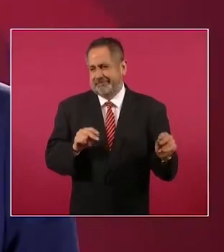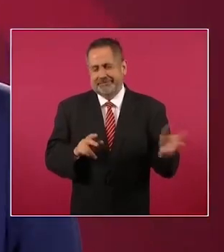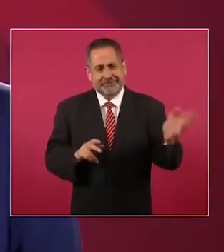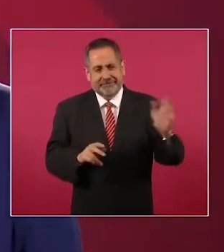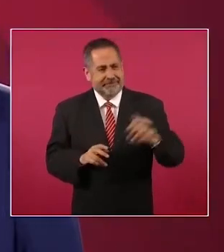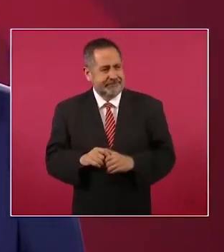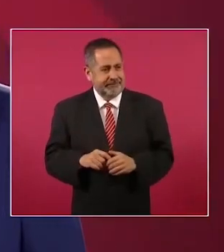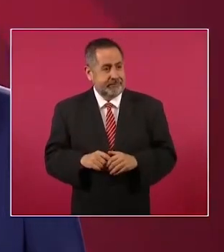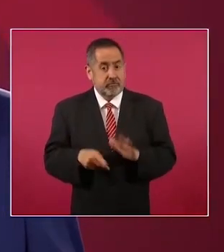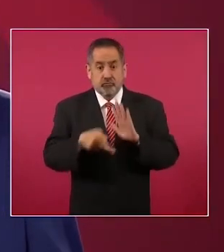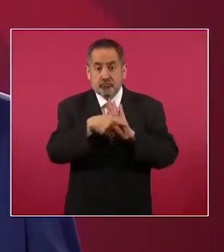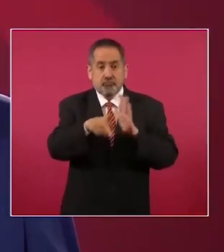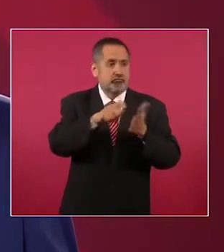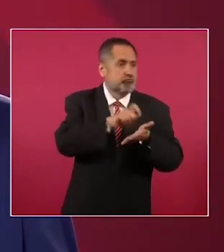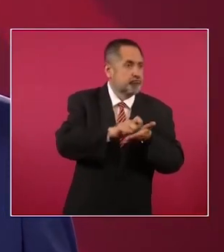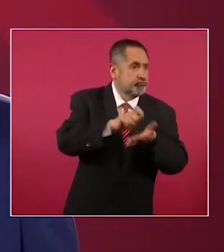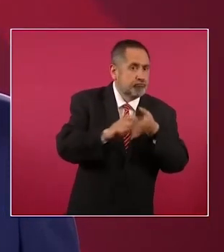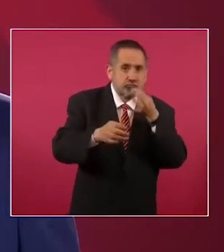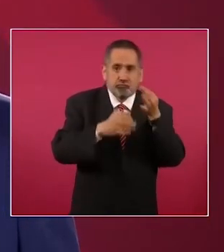porque el periodismo